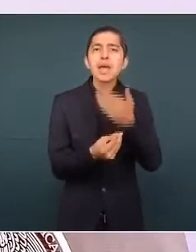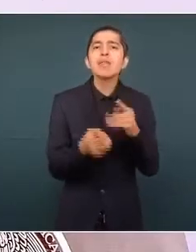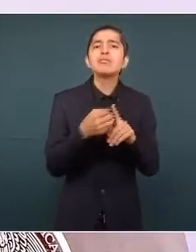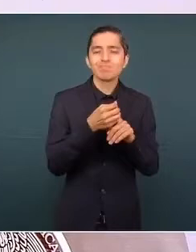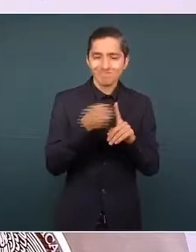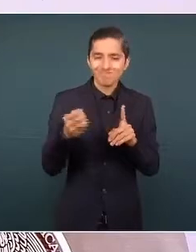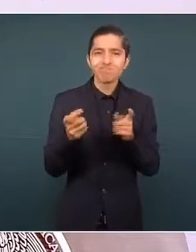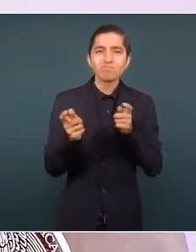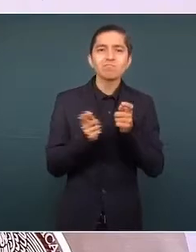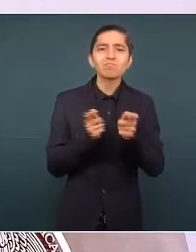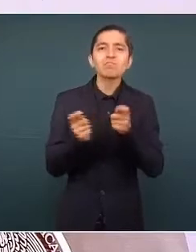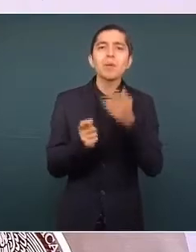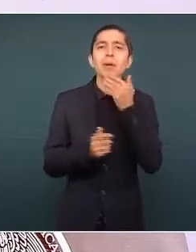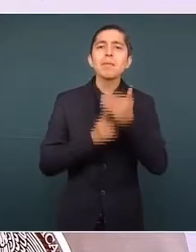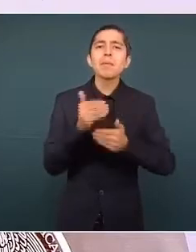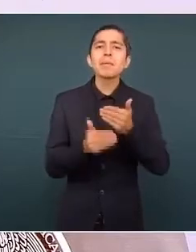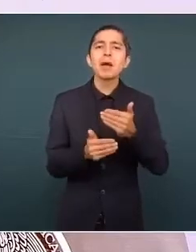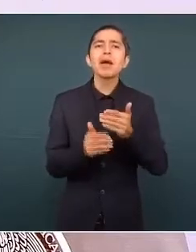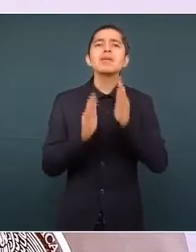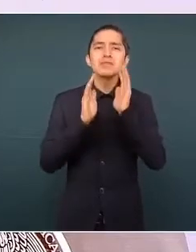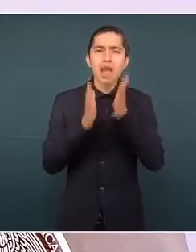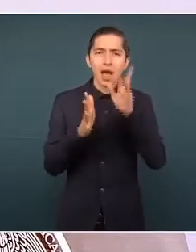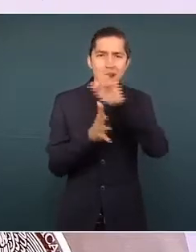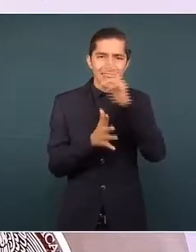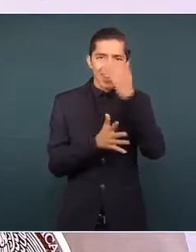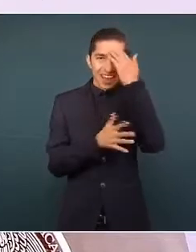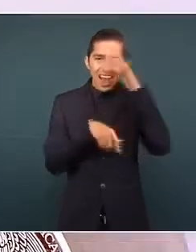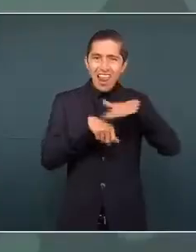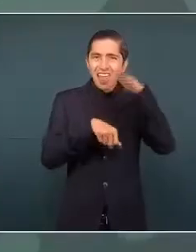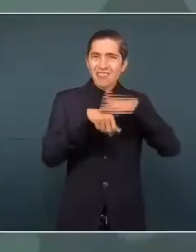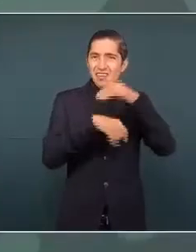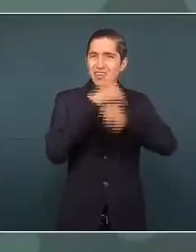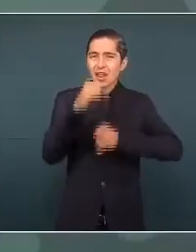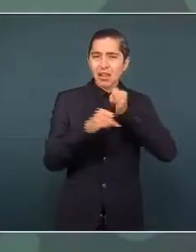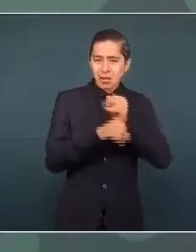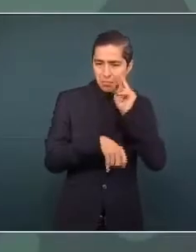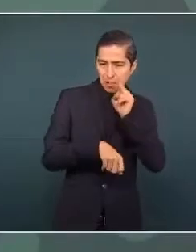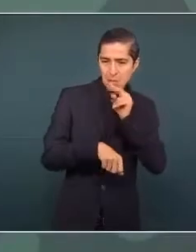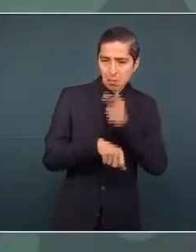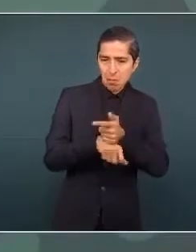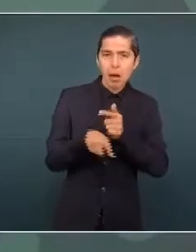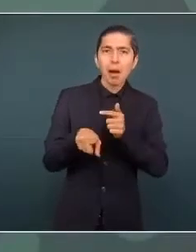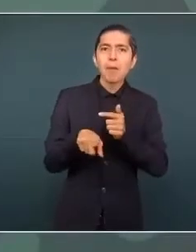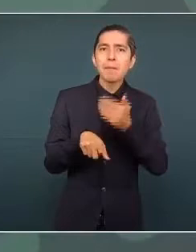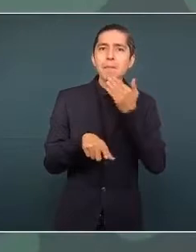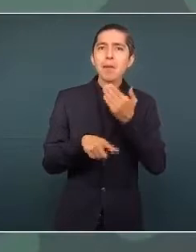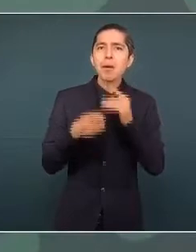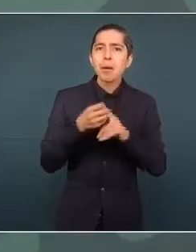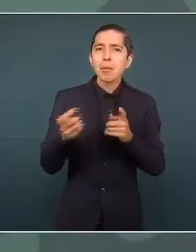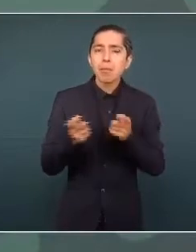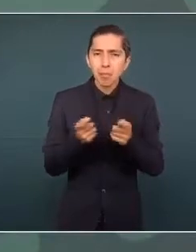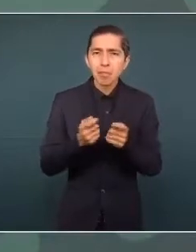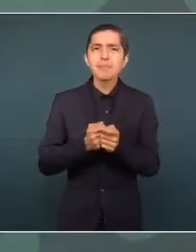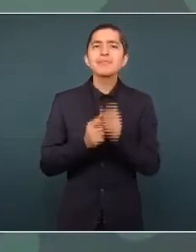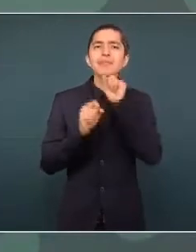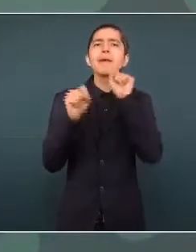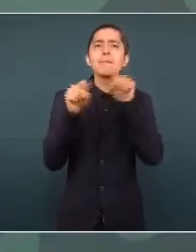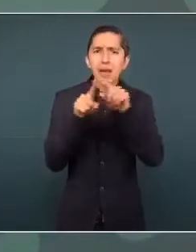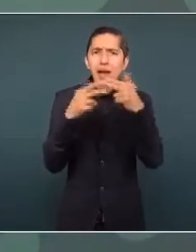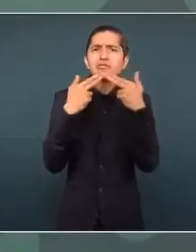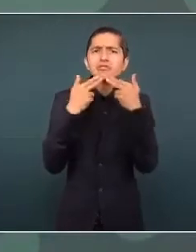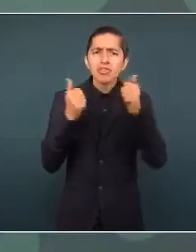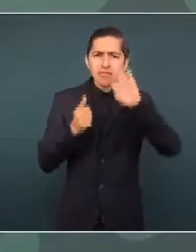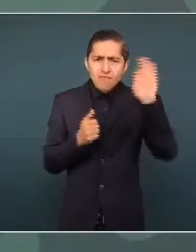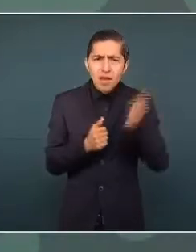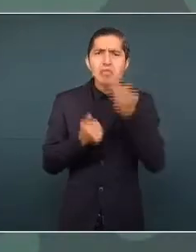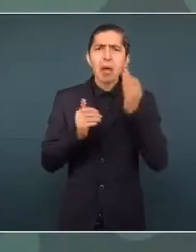ordenadas, así lo reconocen las calificadoras internacionales, y Hacienda Federal nos